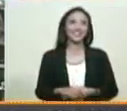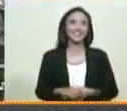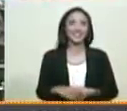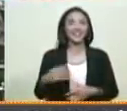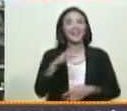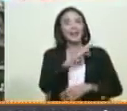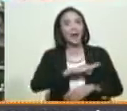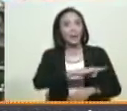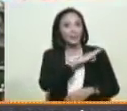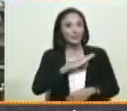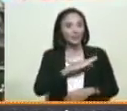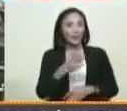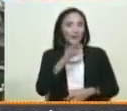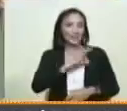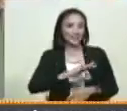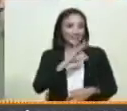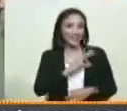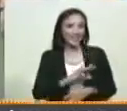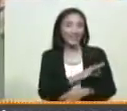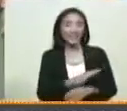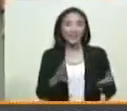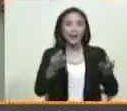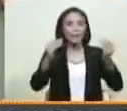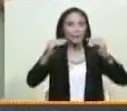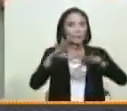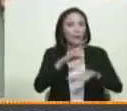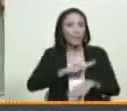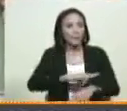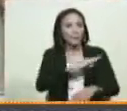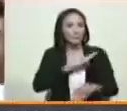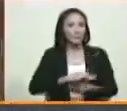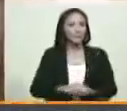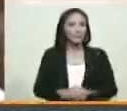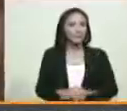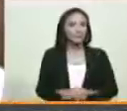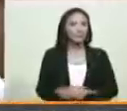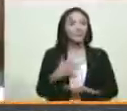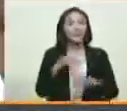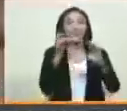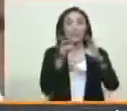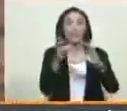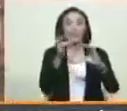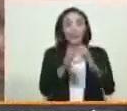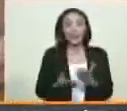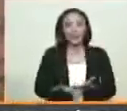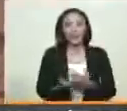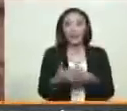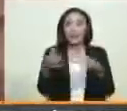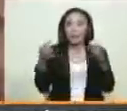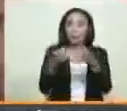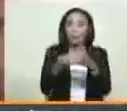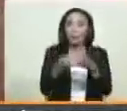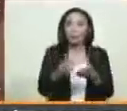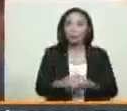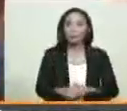las misiones sociales, las grandes misiones y el carné